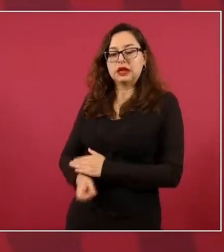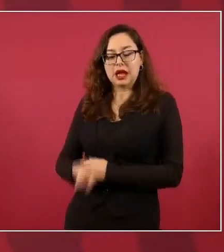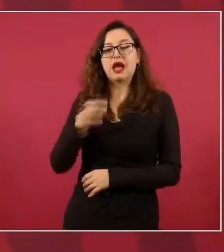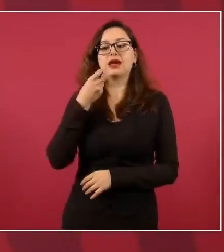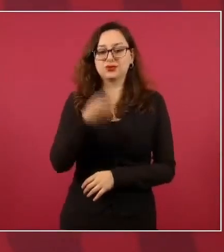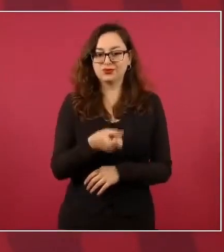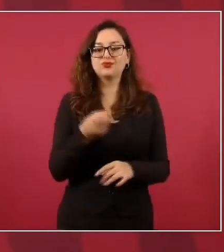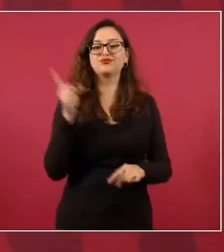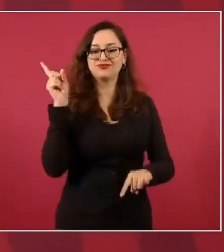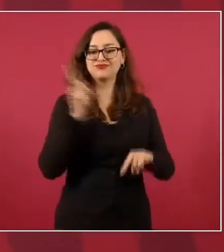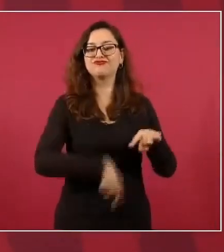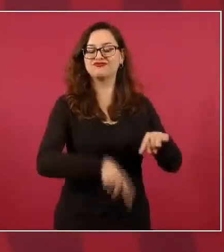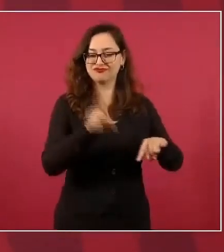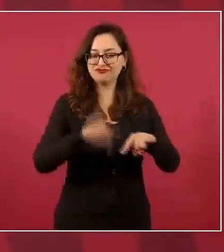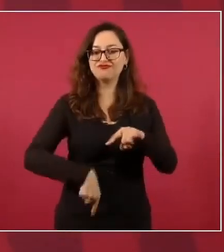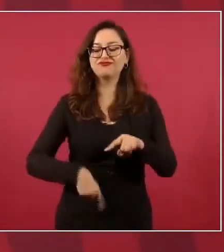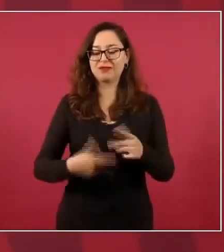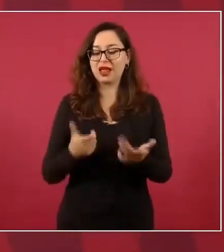Porque